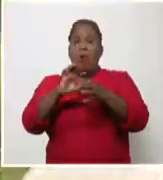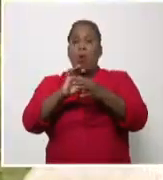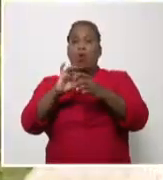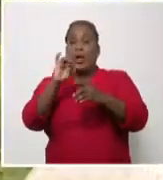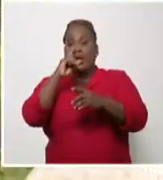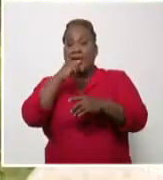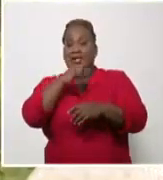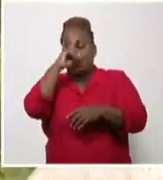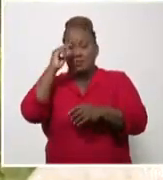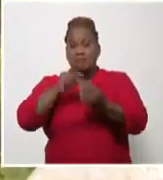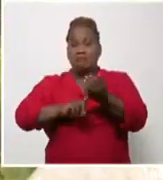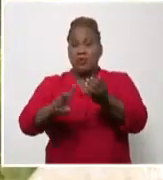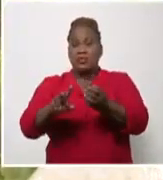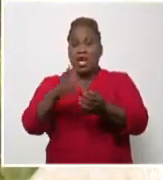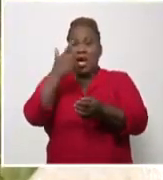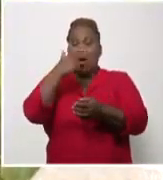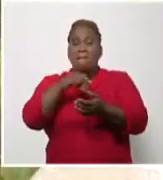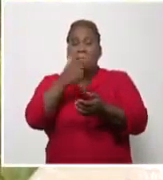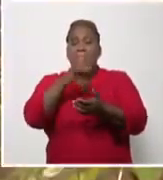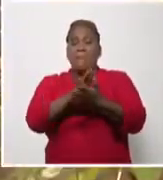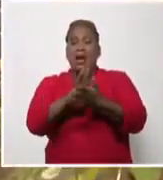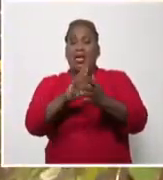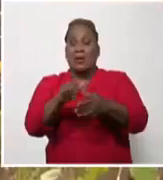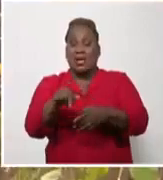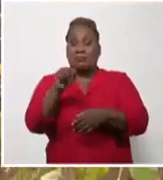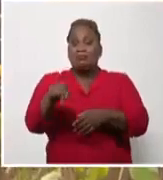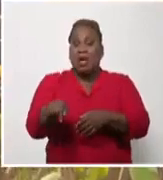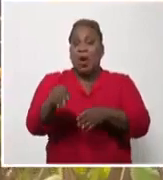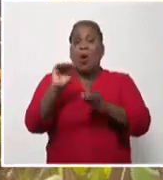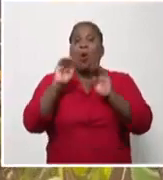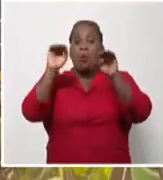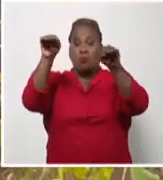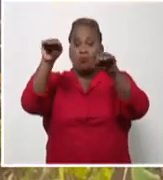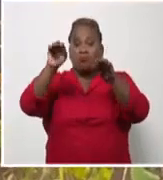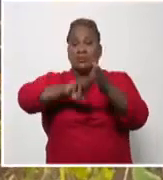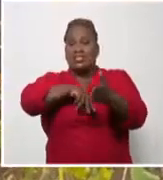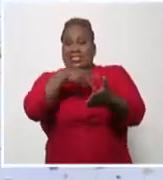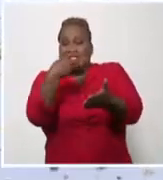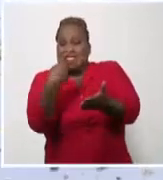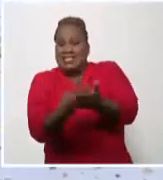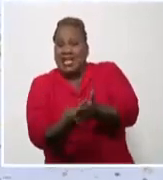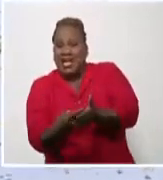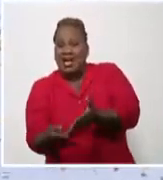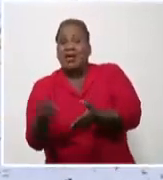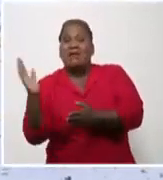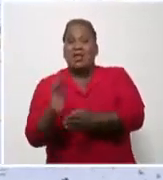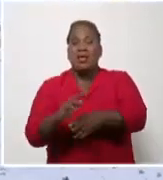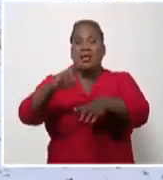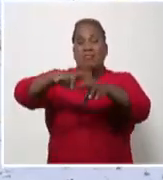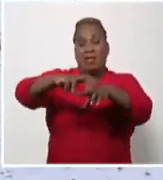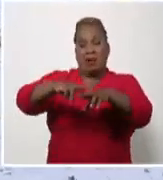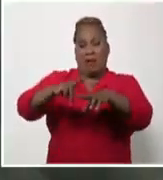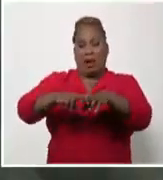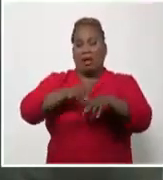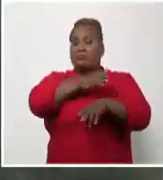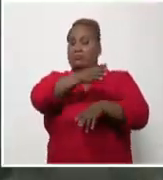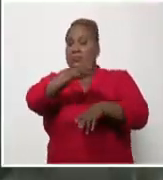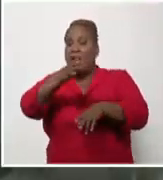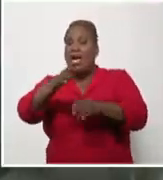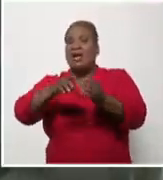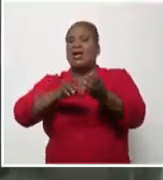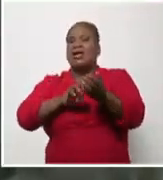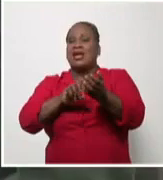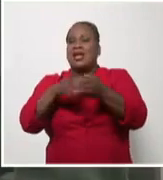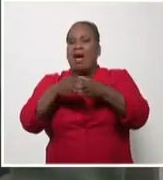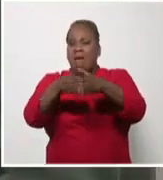luego de que se volcara un ómnibus de transportación especial de profesores procedentes de la habana con destino a grama al lugar